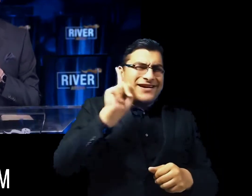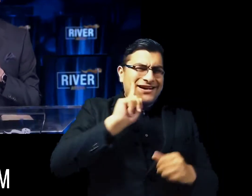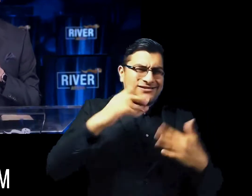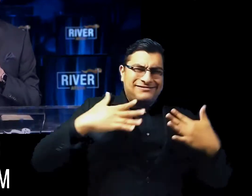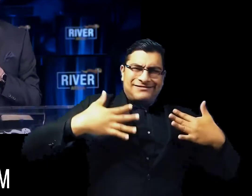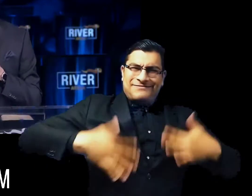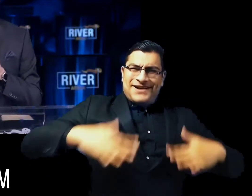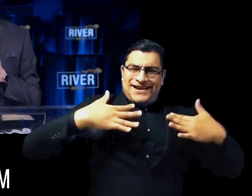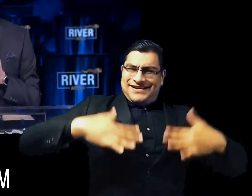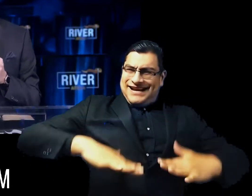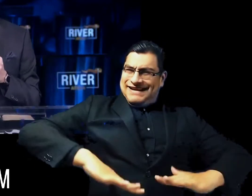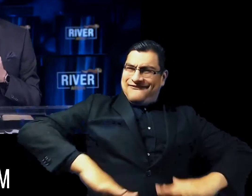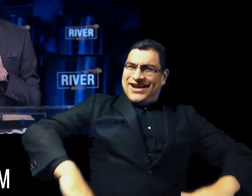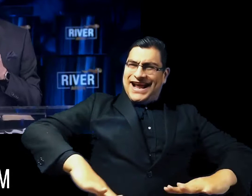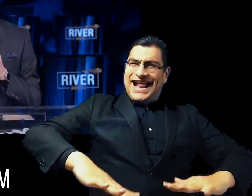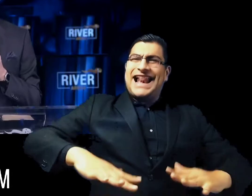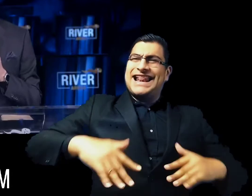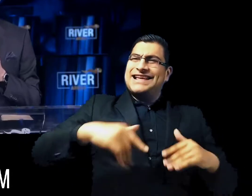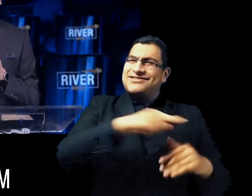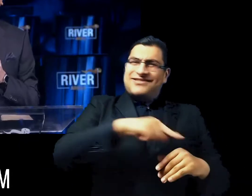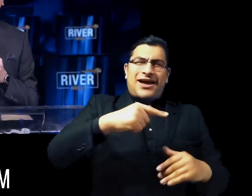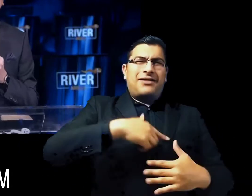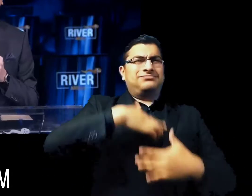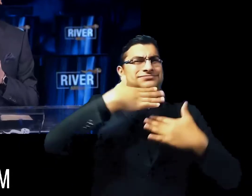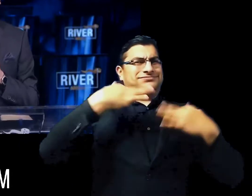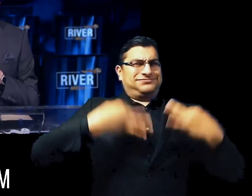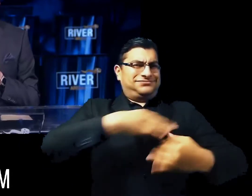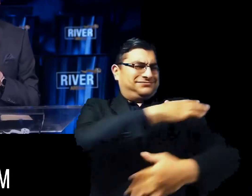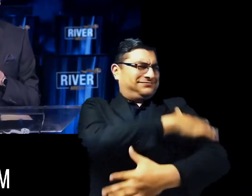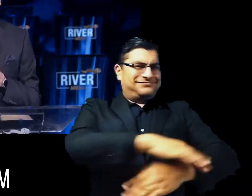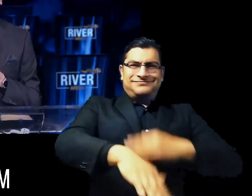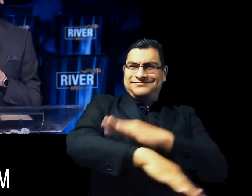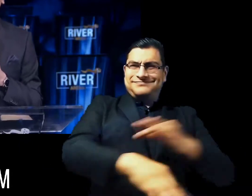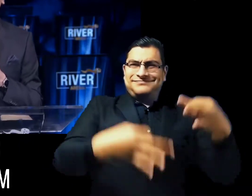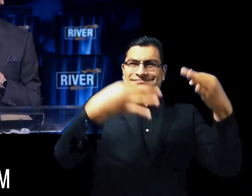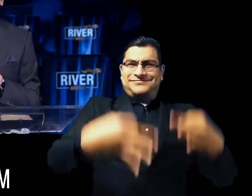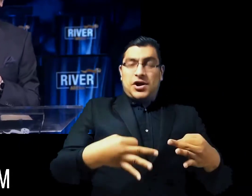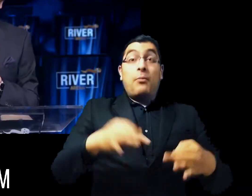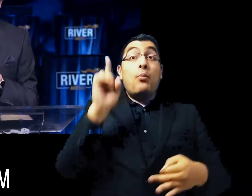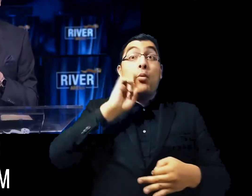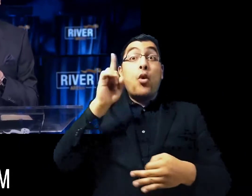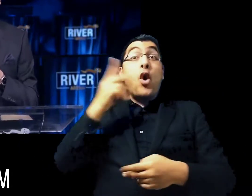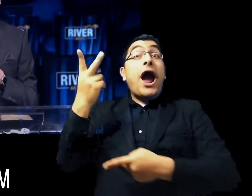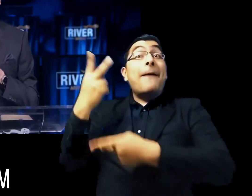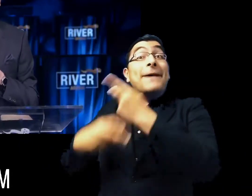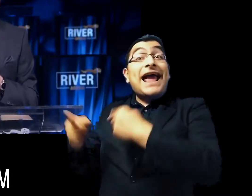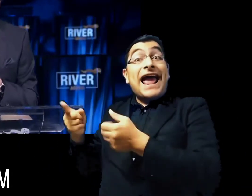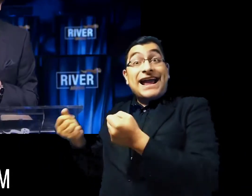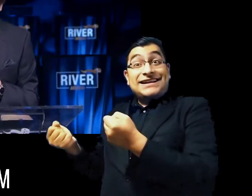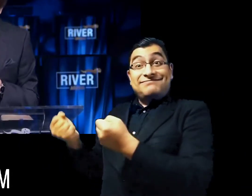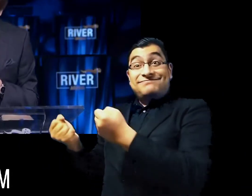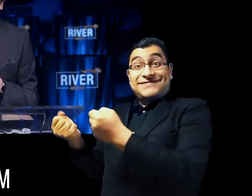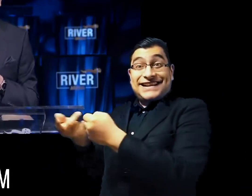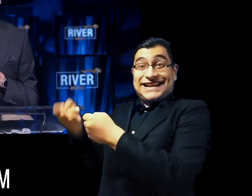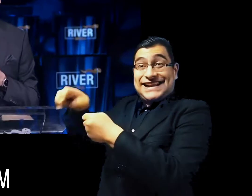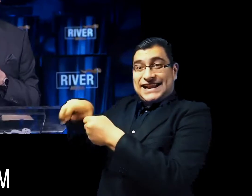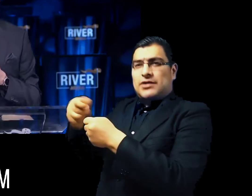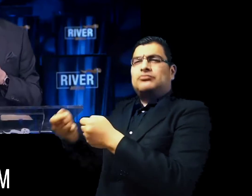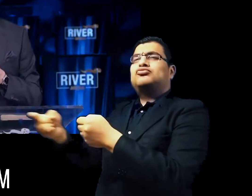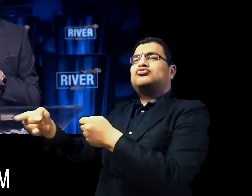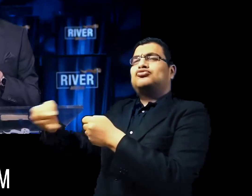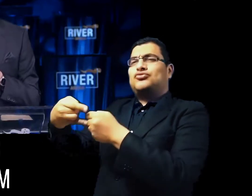los tobillos, estaban completamente tapadas. Nuestra visitante, que conducía su propio automóvil, cerró la puerta de su